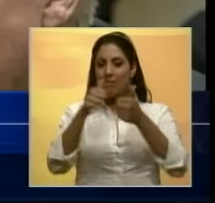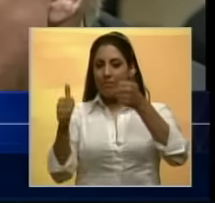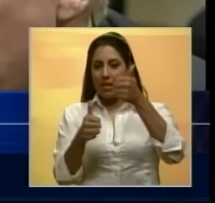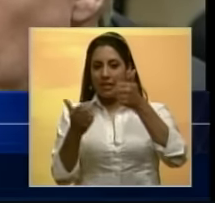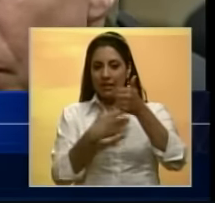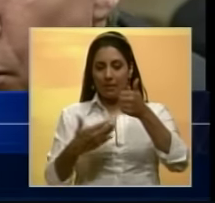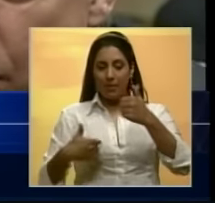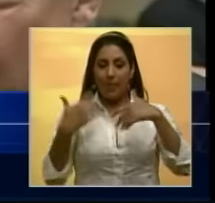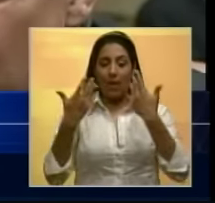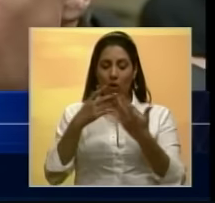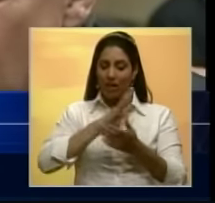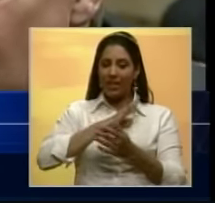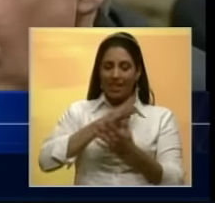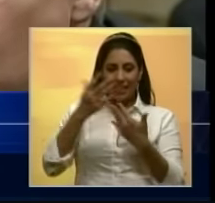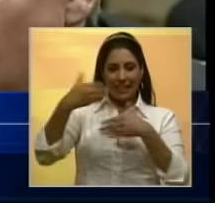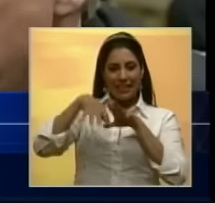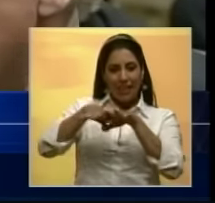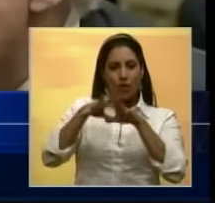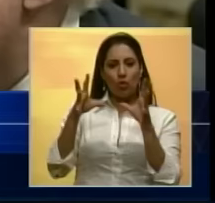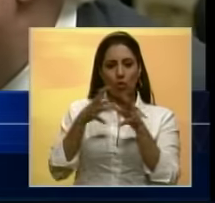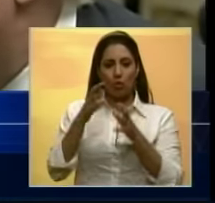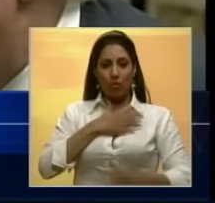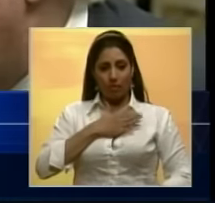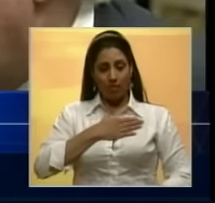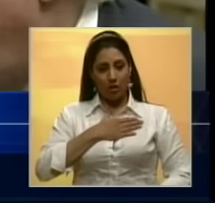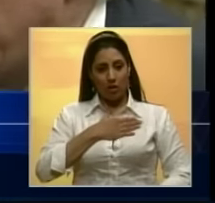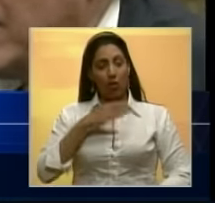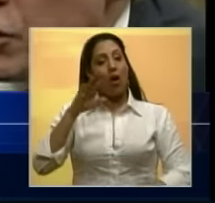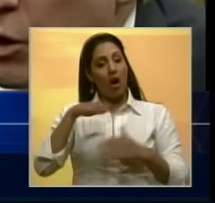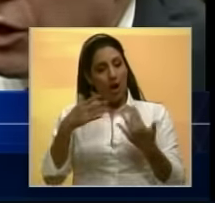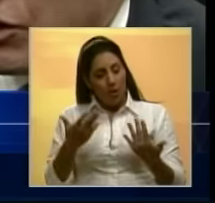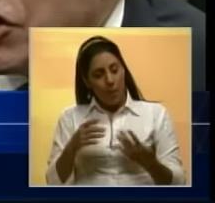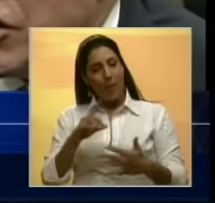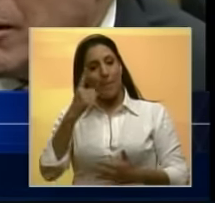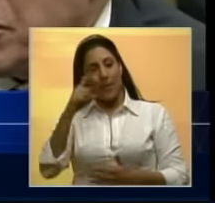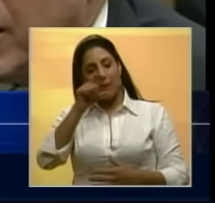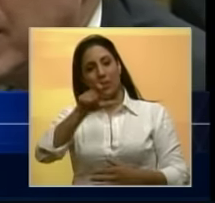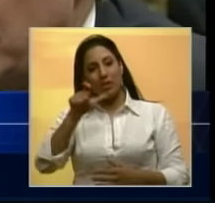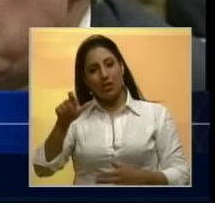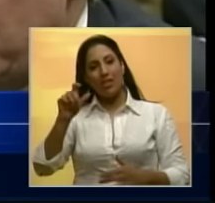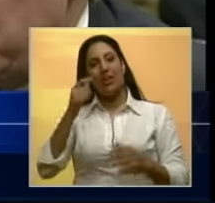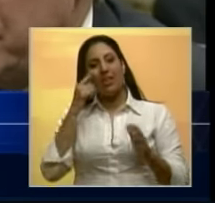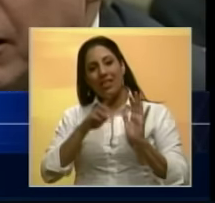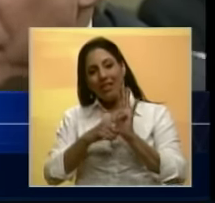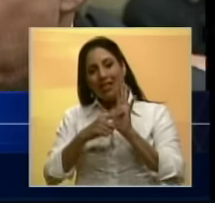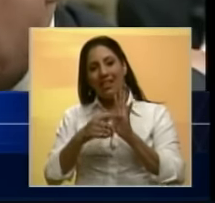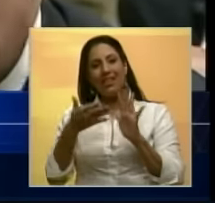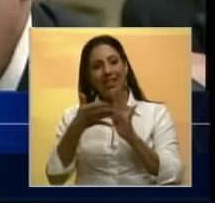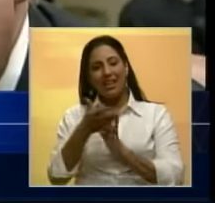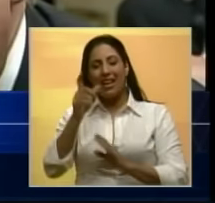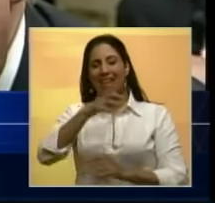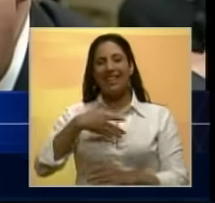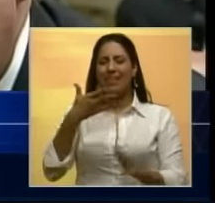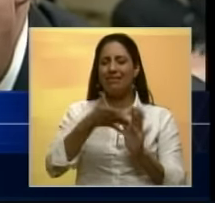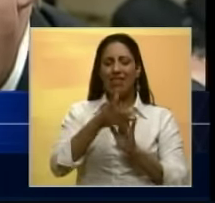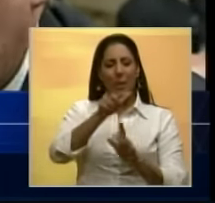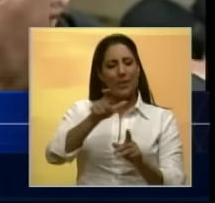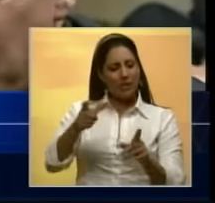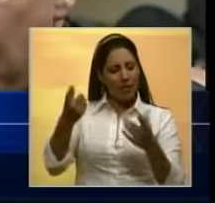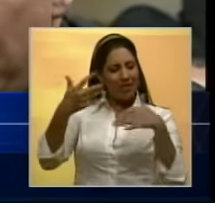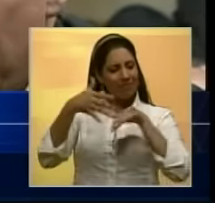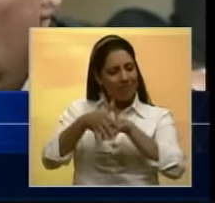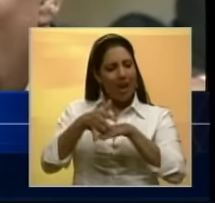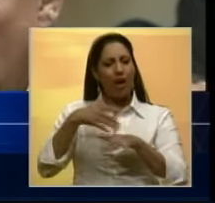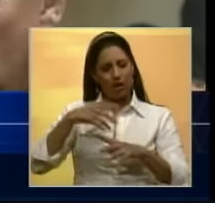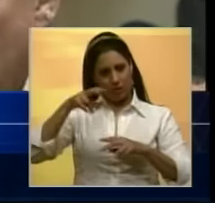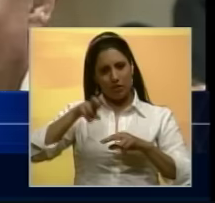vicepresidente Pence está muy involucrado conmigo en todo esto. Uno de los temas más importantes es lo que quiere la gente. Por eso